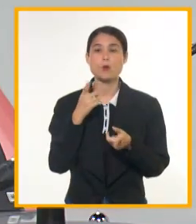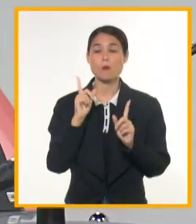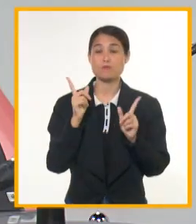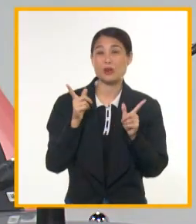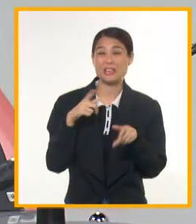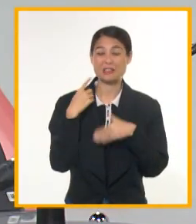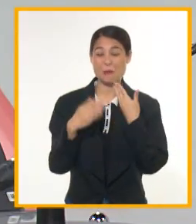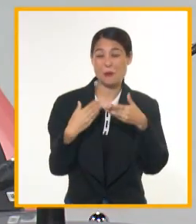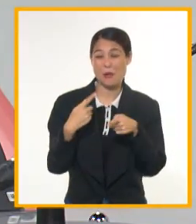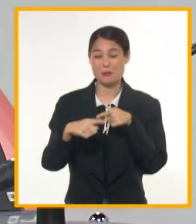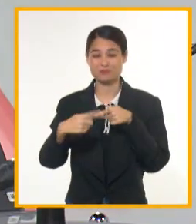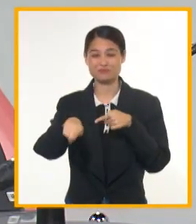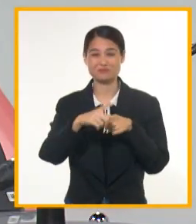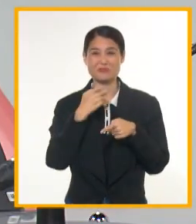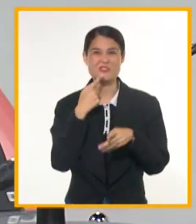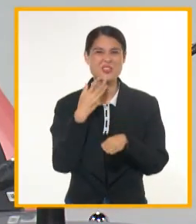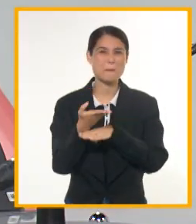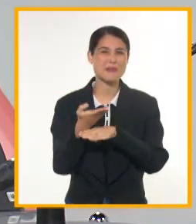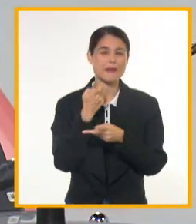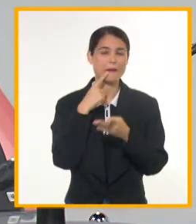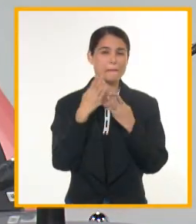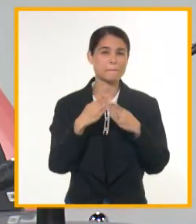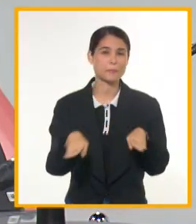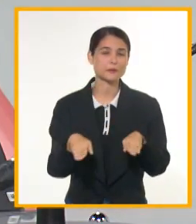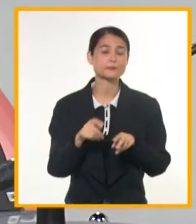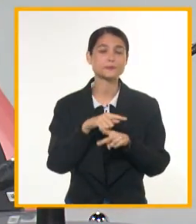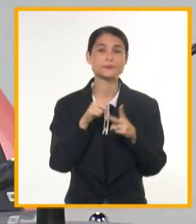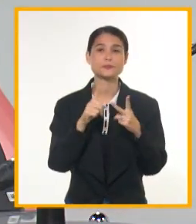pero también estaremos hablando de algunos